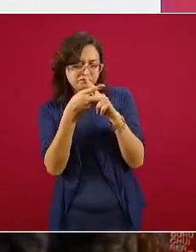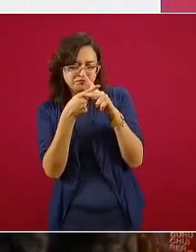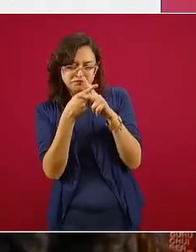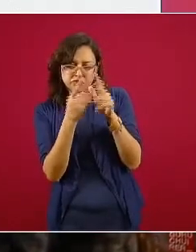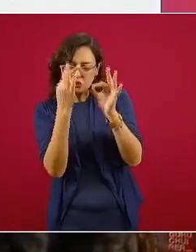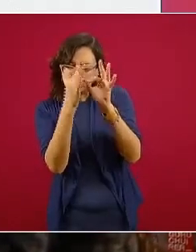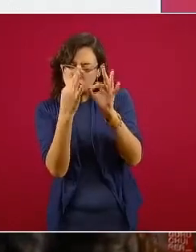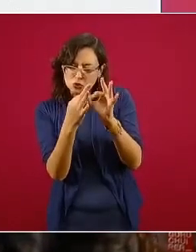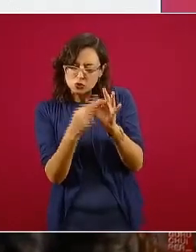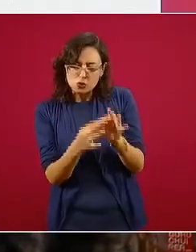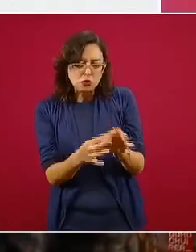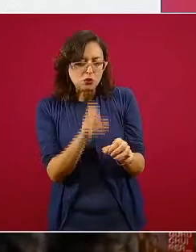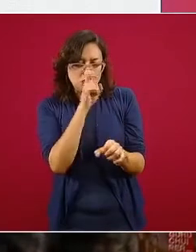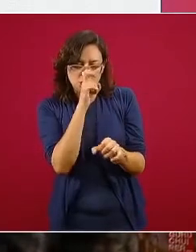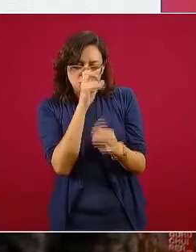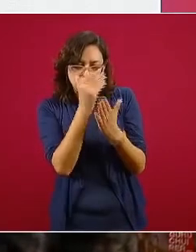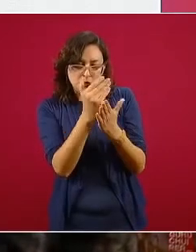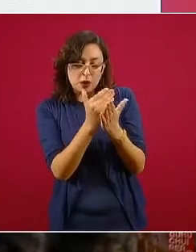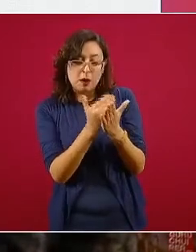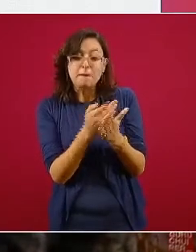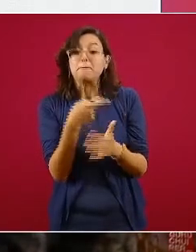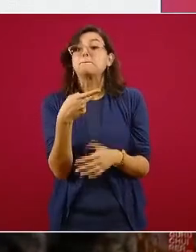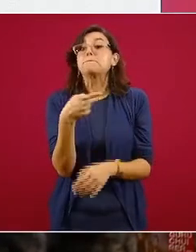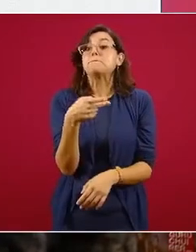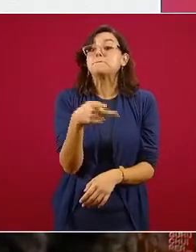hay una incertidumbre,